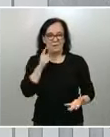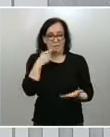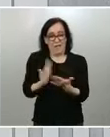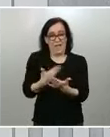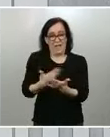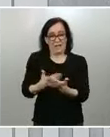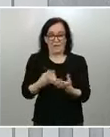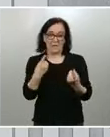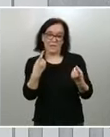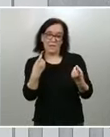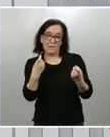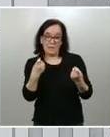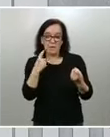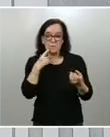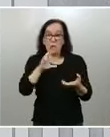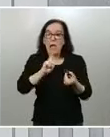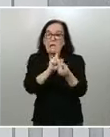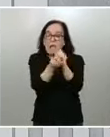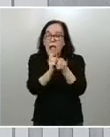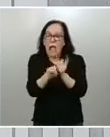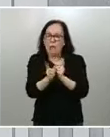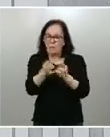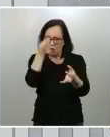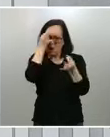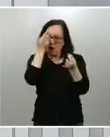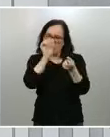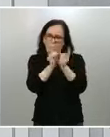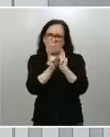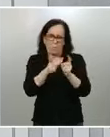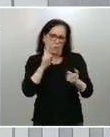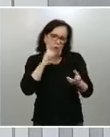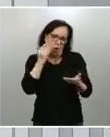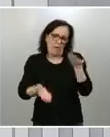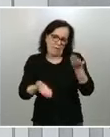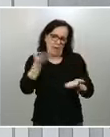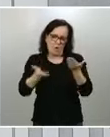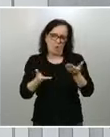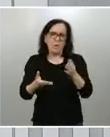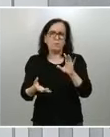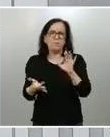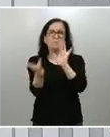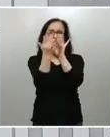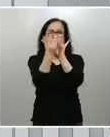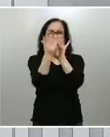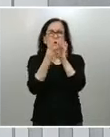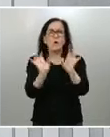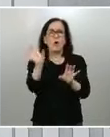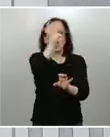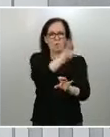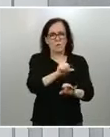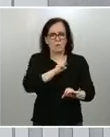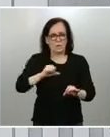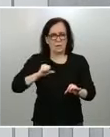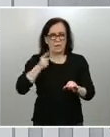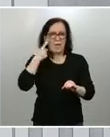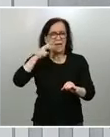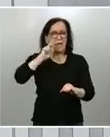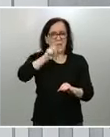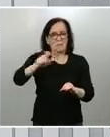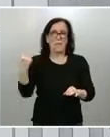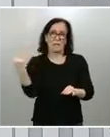tipo de cambio o ajuste pues naturalmente lo valoraremos también conjuntamente con el conjunto de comunidades autónomas y expertos en cada uno de los ámbitos